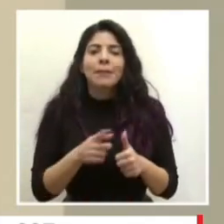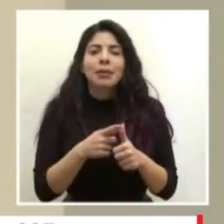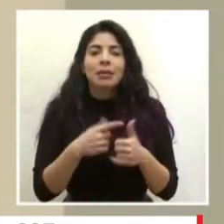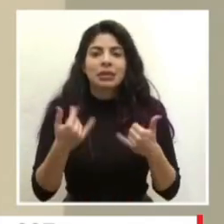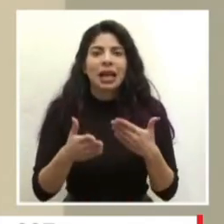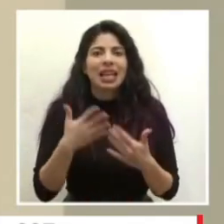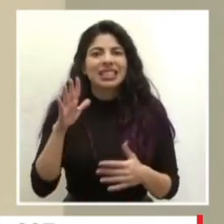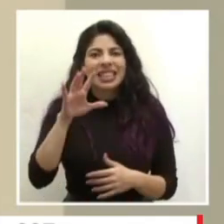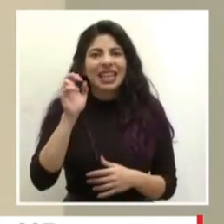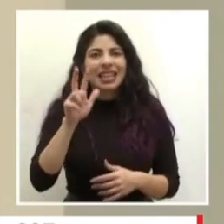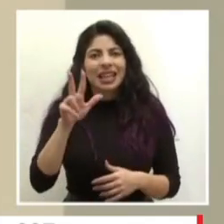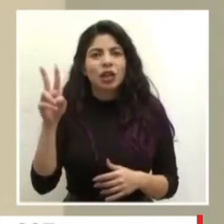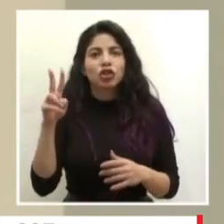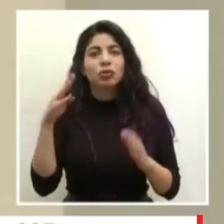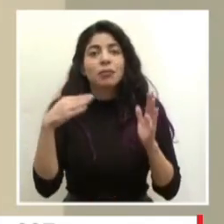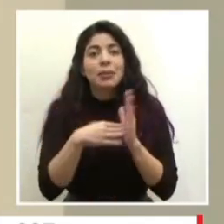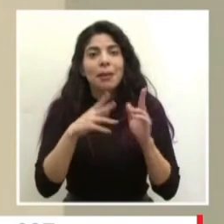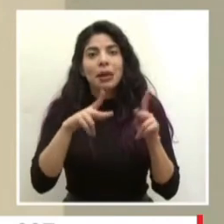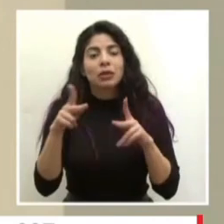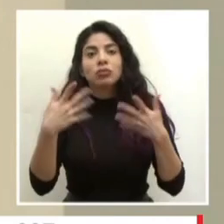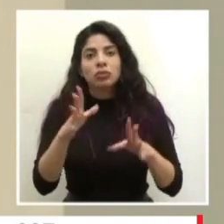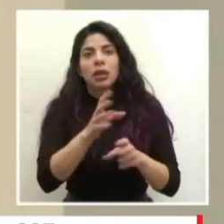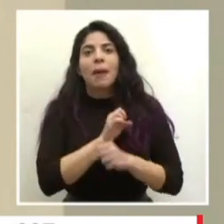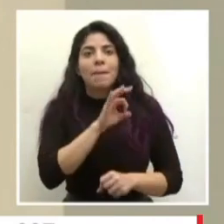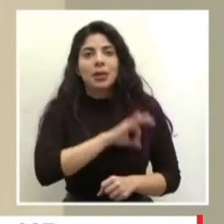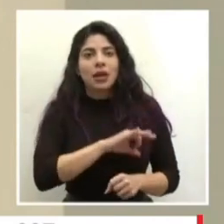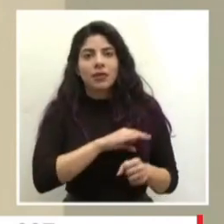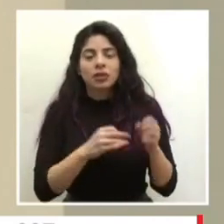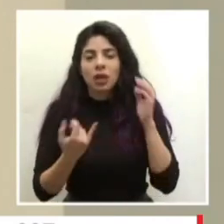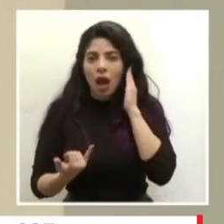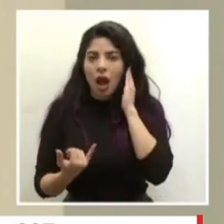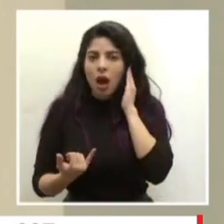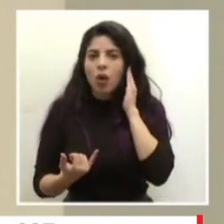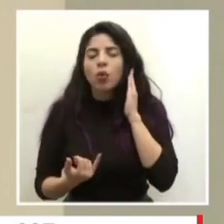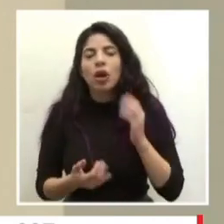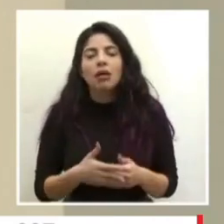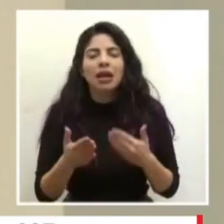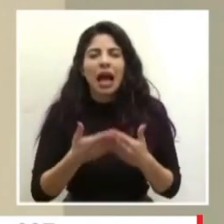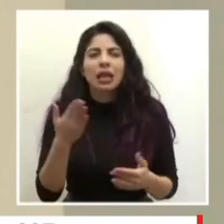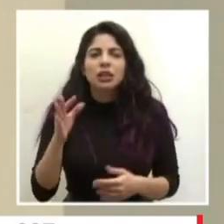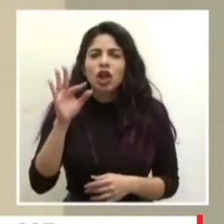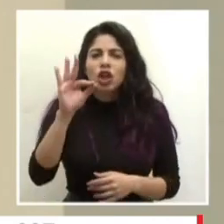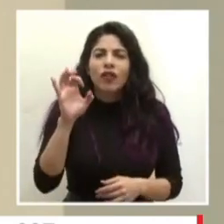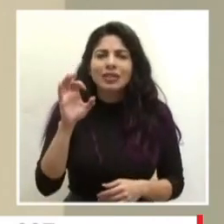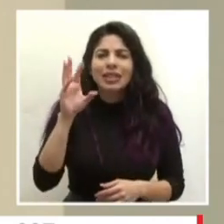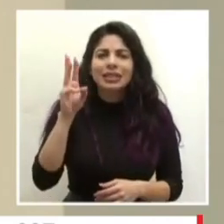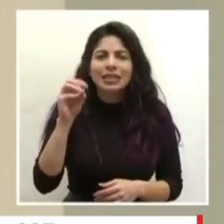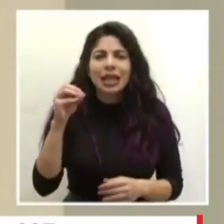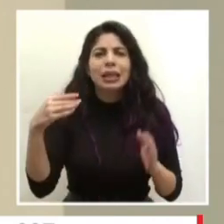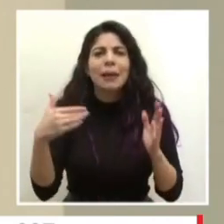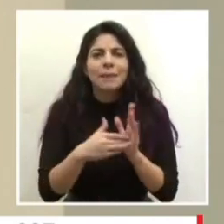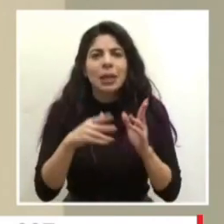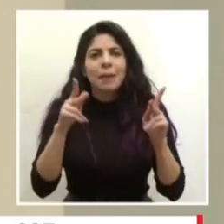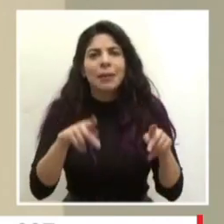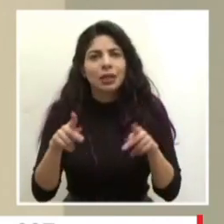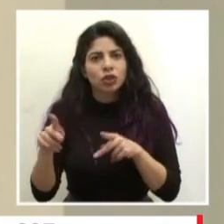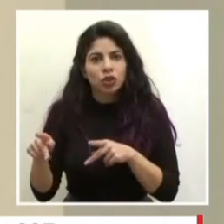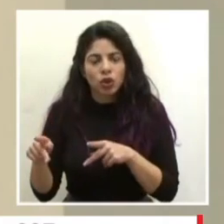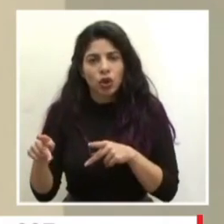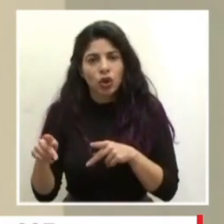cerca de 532 mil personas beneficiarias en este momento de cerca de 960 mil personas que han hecho